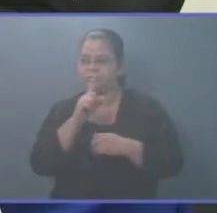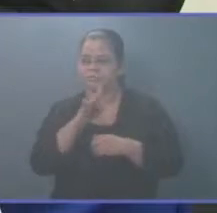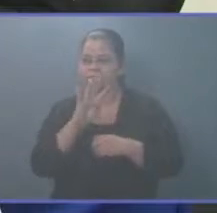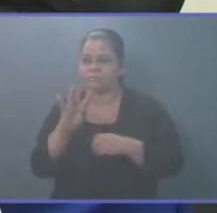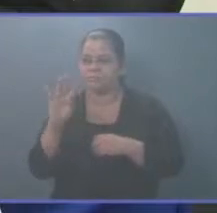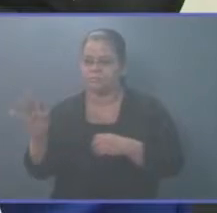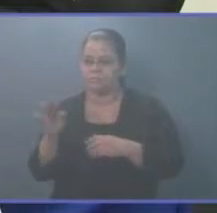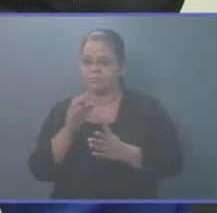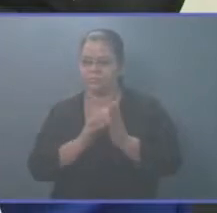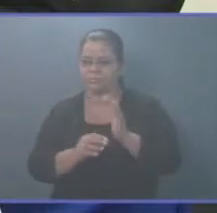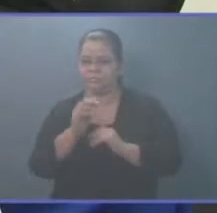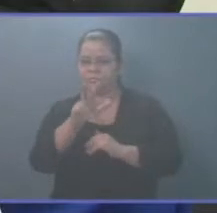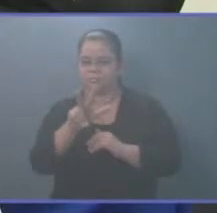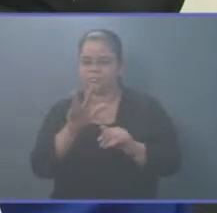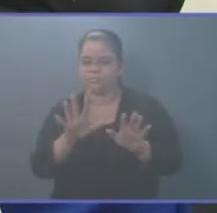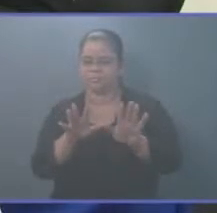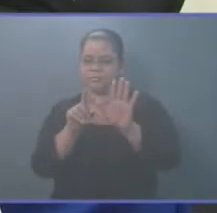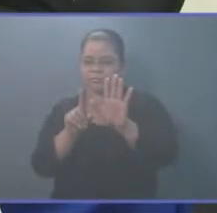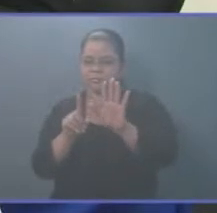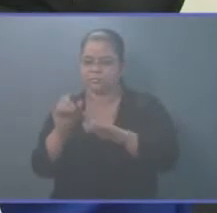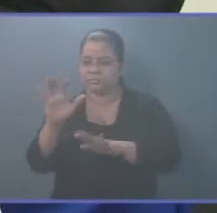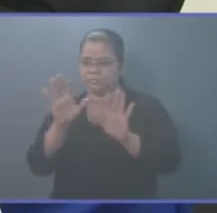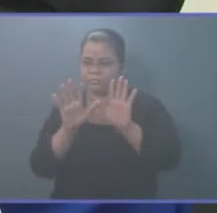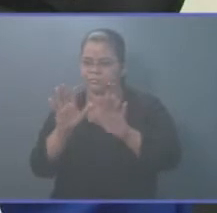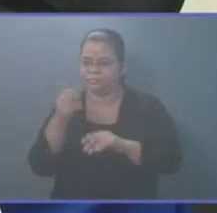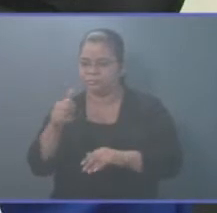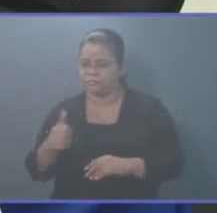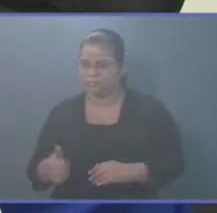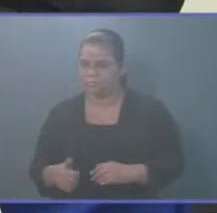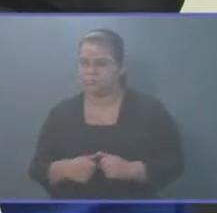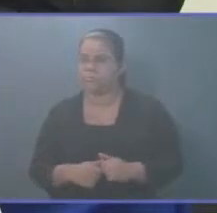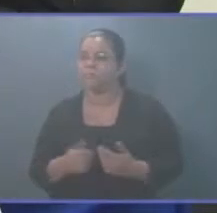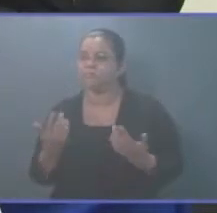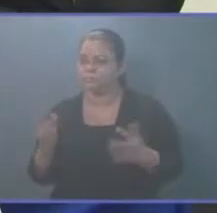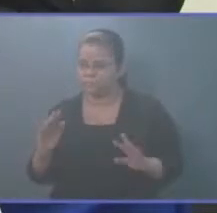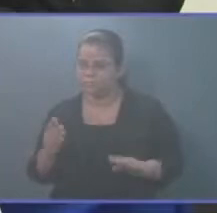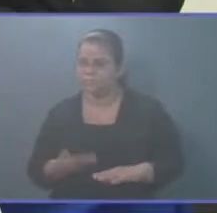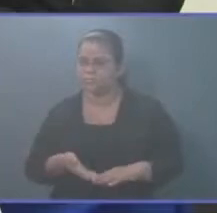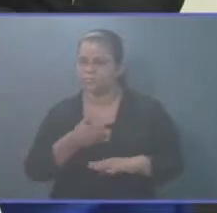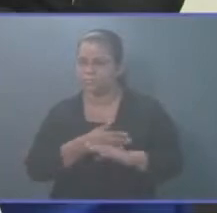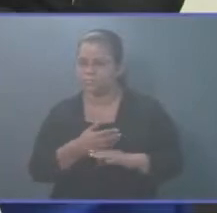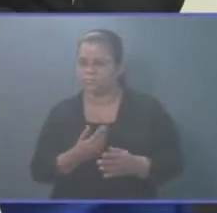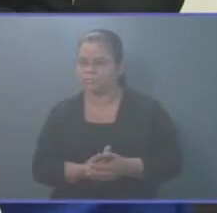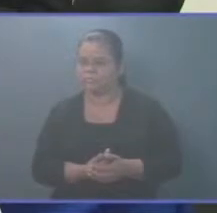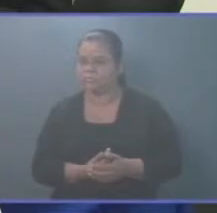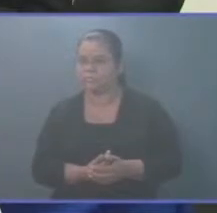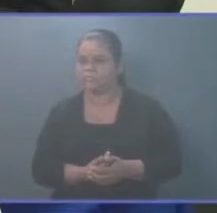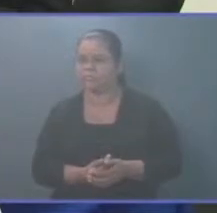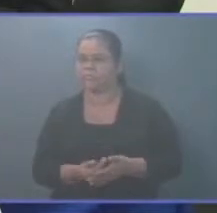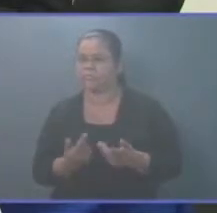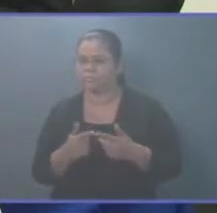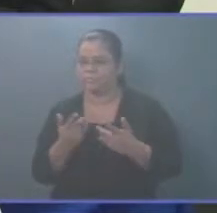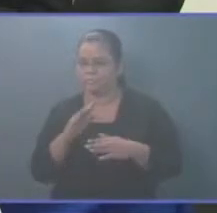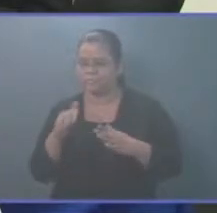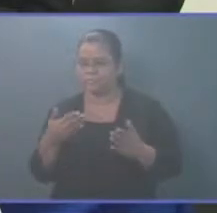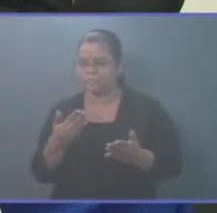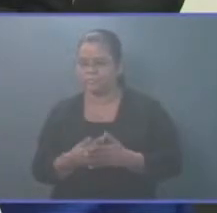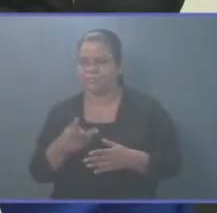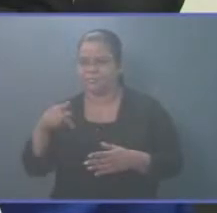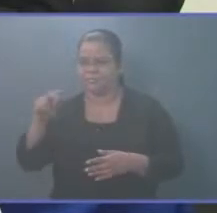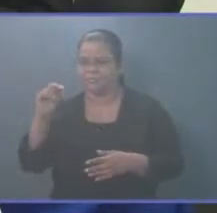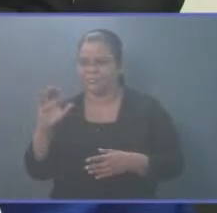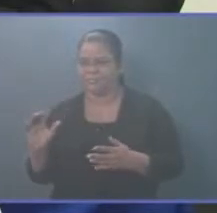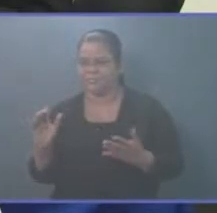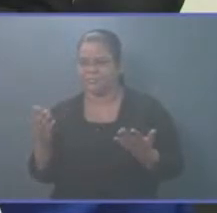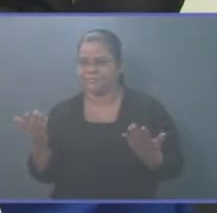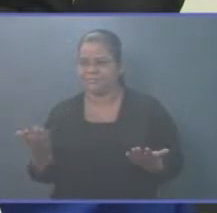144, tomo 316 del 10 de agosto de ese mismo año, por medio de la cual se emitió la Ley Orgánica de la Policía Nacional Civil, se